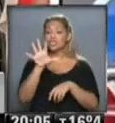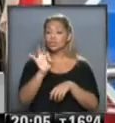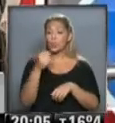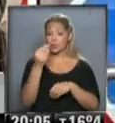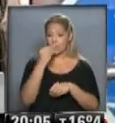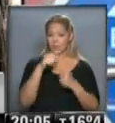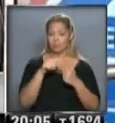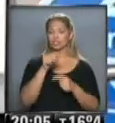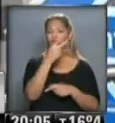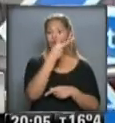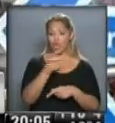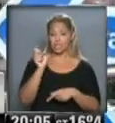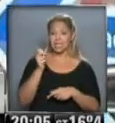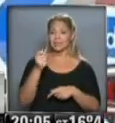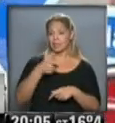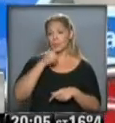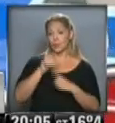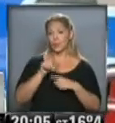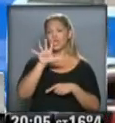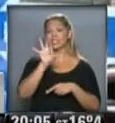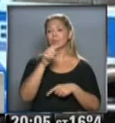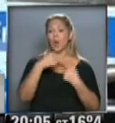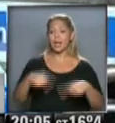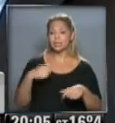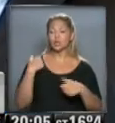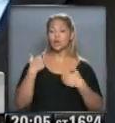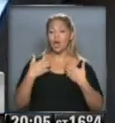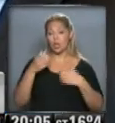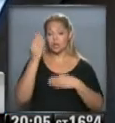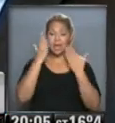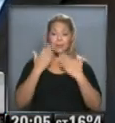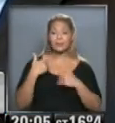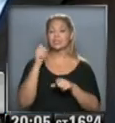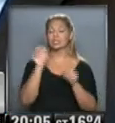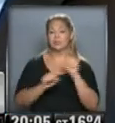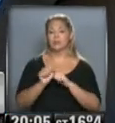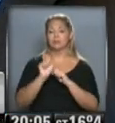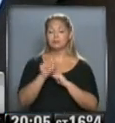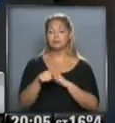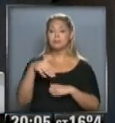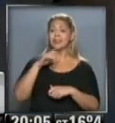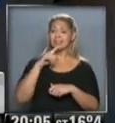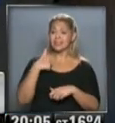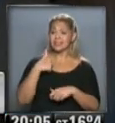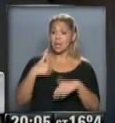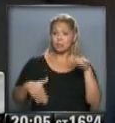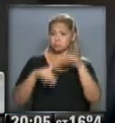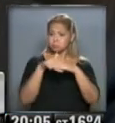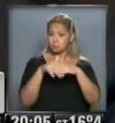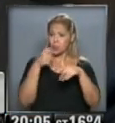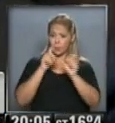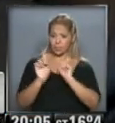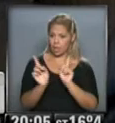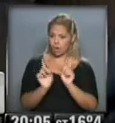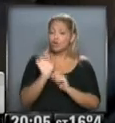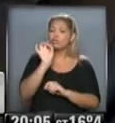bebidas, 130 artículos de tocador y 50 productos de limpieza. Martínez negó que haya tope en las ventas y aclaró que solo se